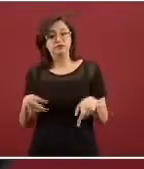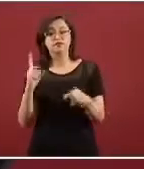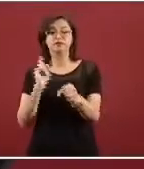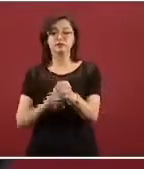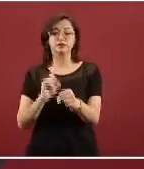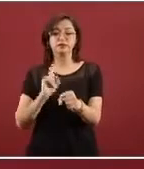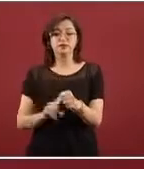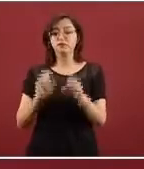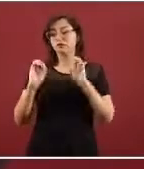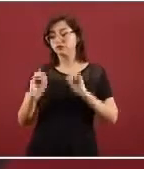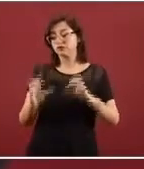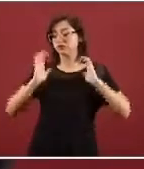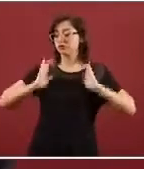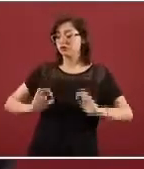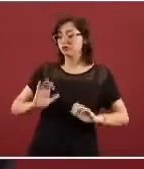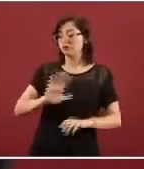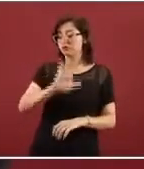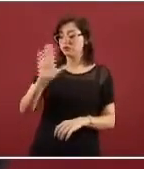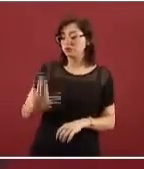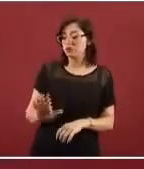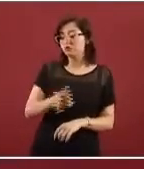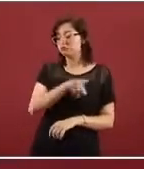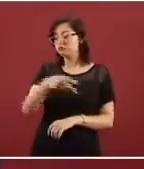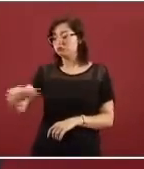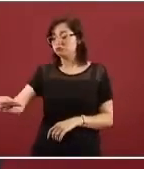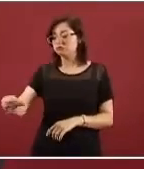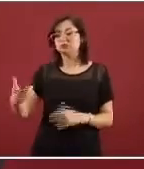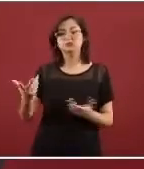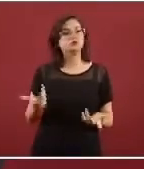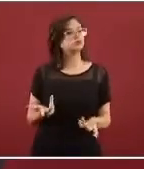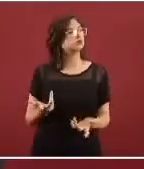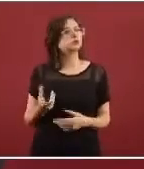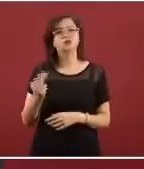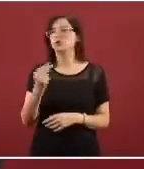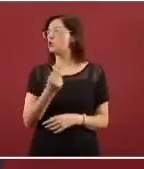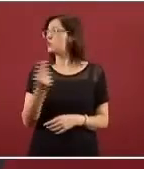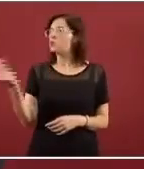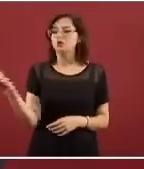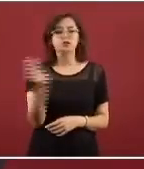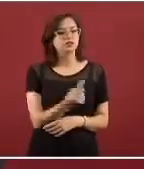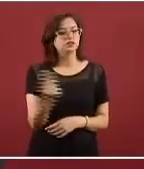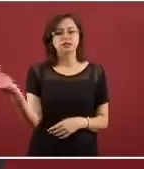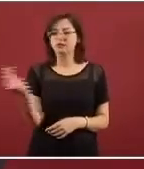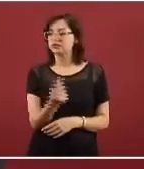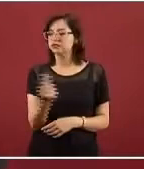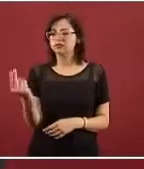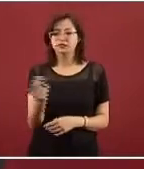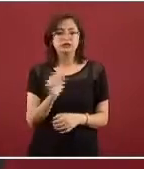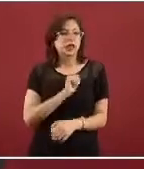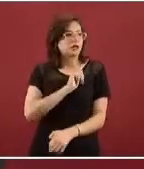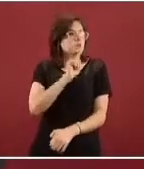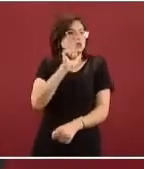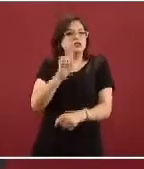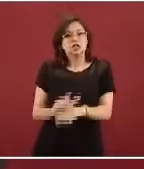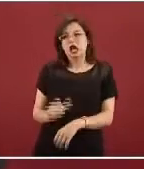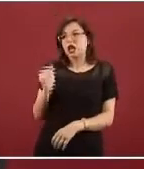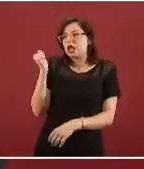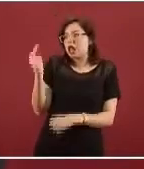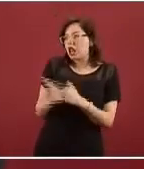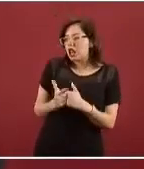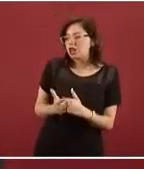sus tejidos o sus secreciones, no requieren que se tenga que hacer un procedimiento especial